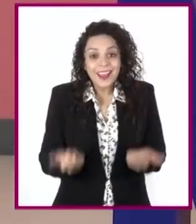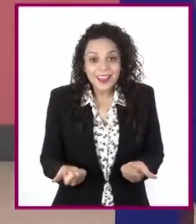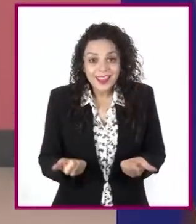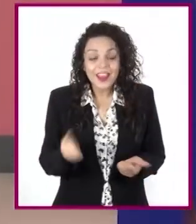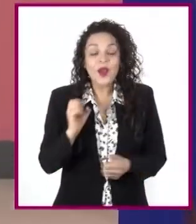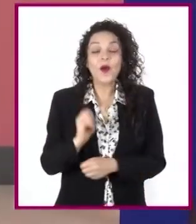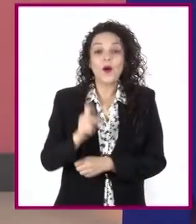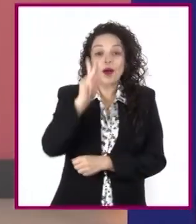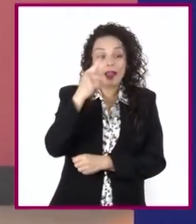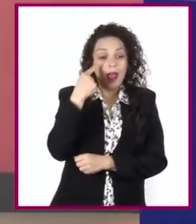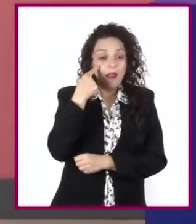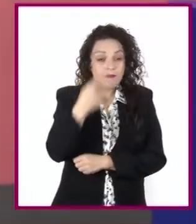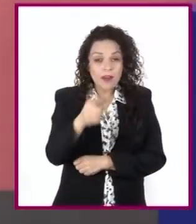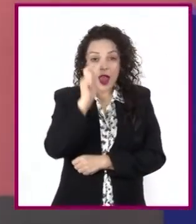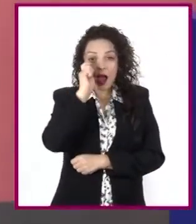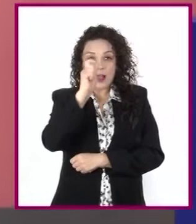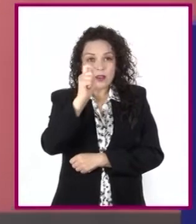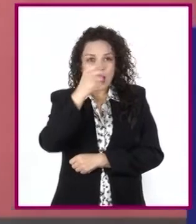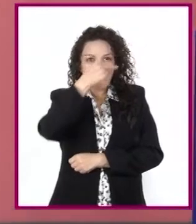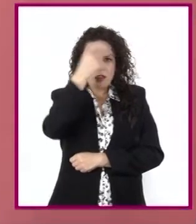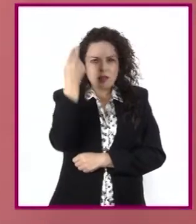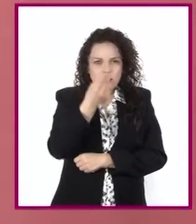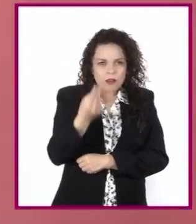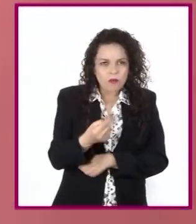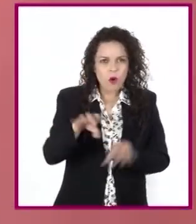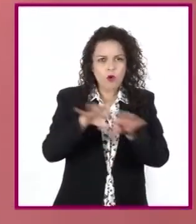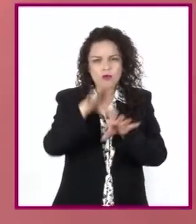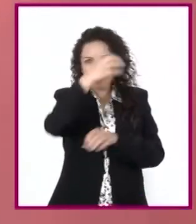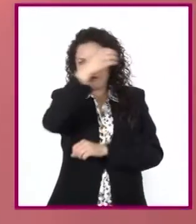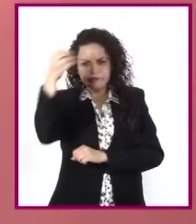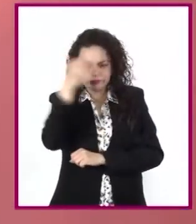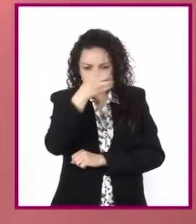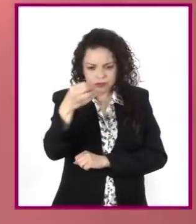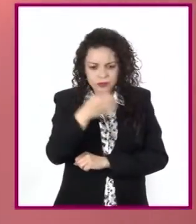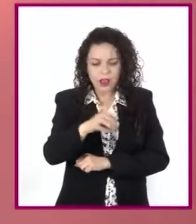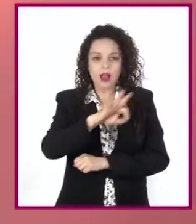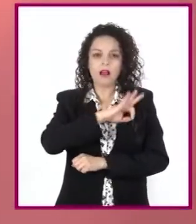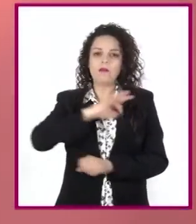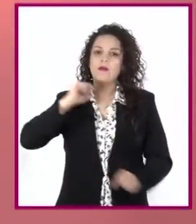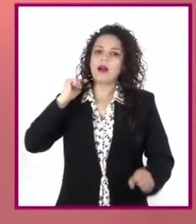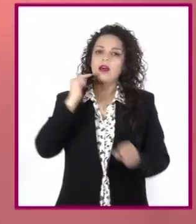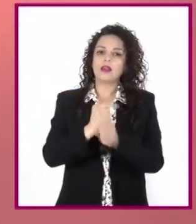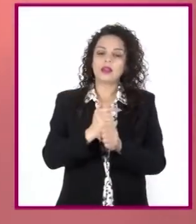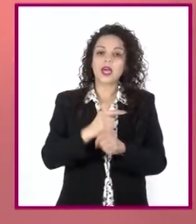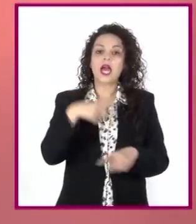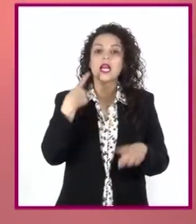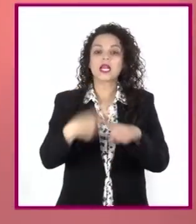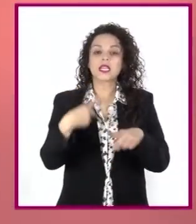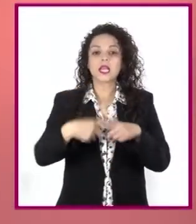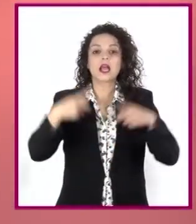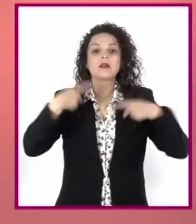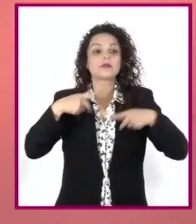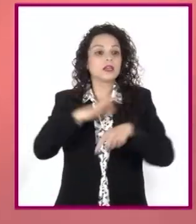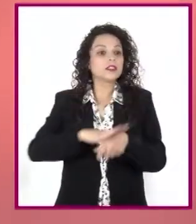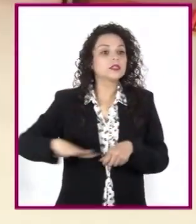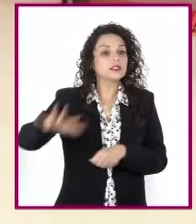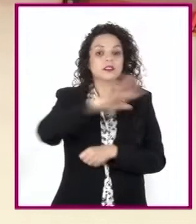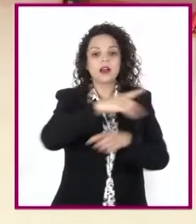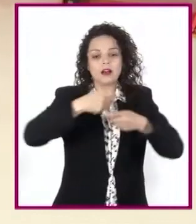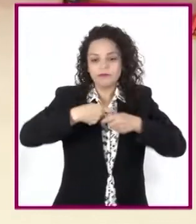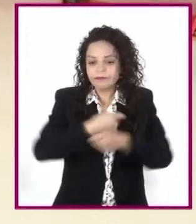Al fijarnos en el diseño y la manera como se organiza la información, podemos determinar quién es el público al que va